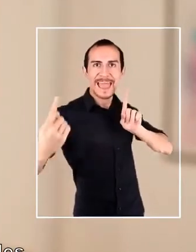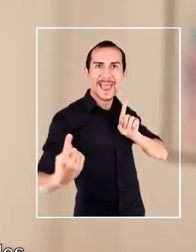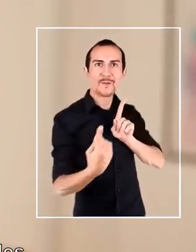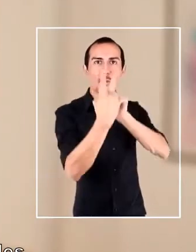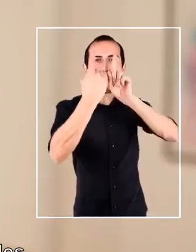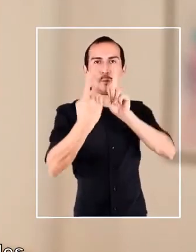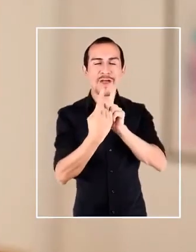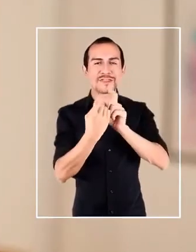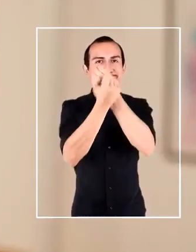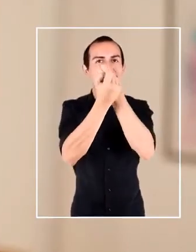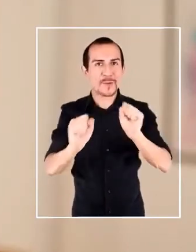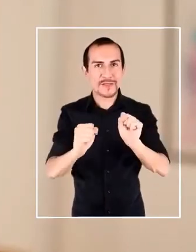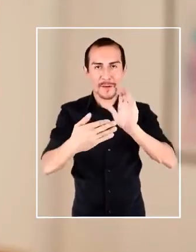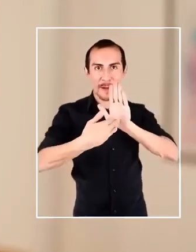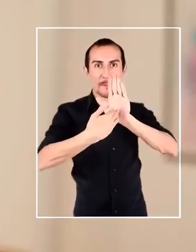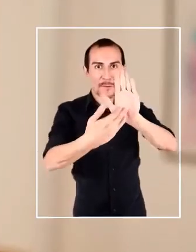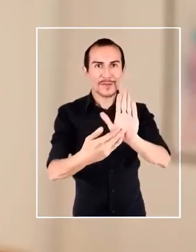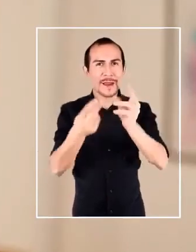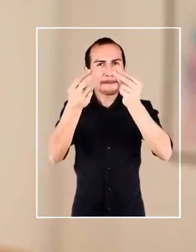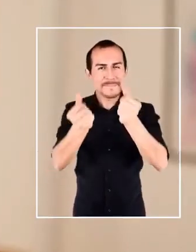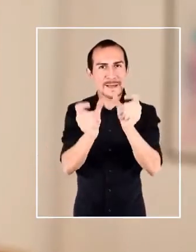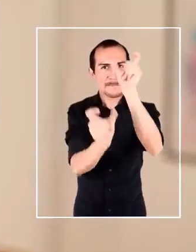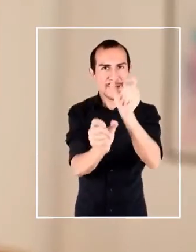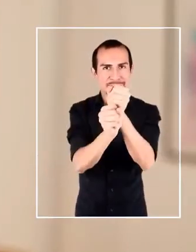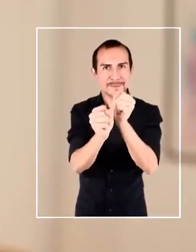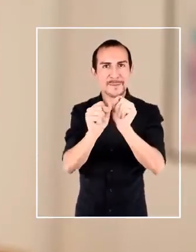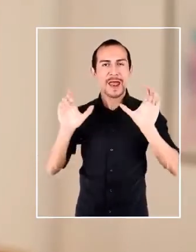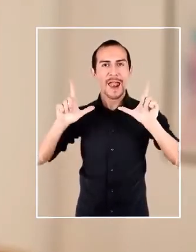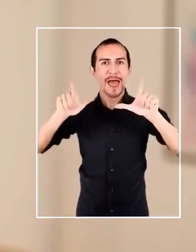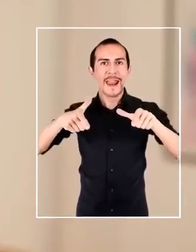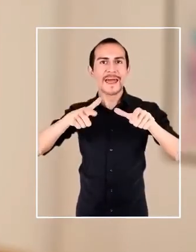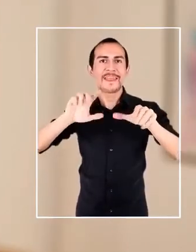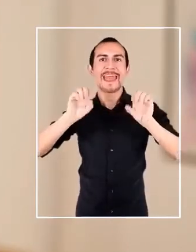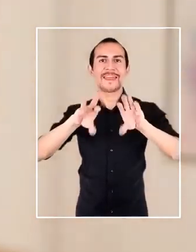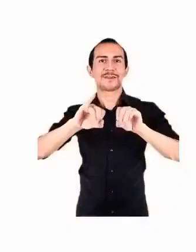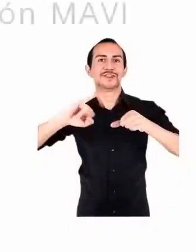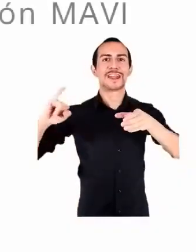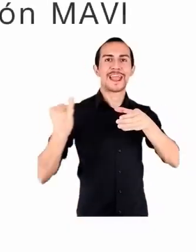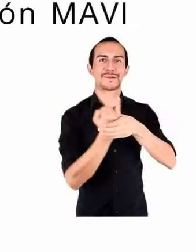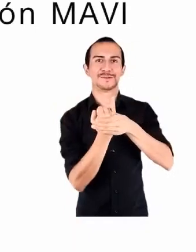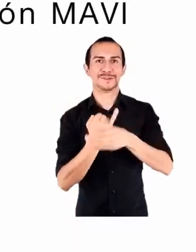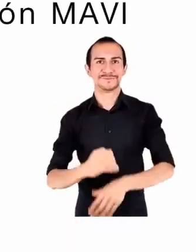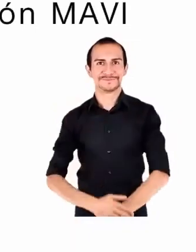Encuentros Improbables, una exposición curada por el Área de Educación e Inclusión.